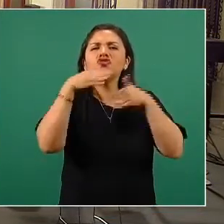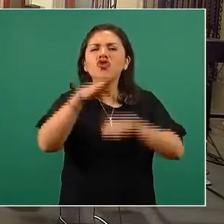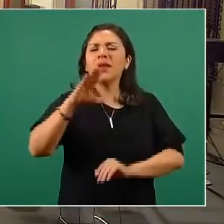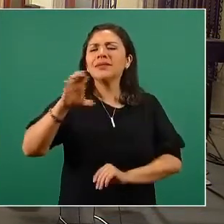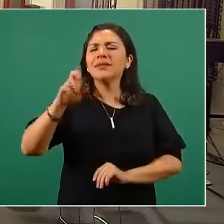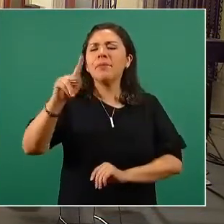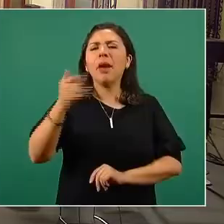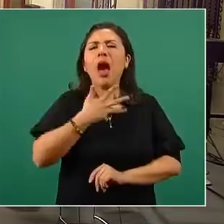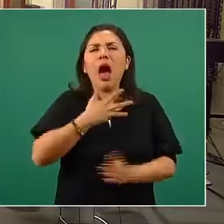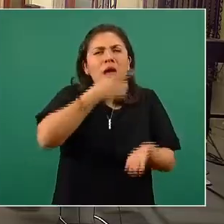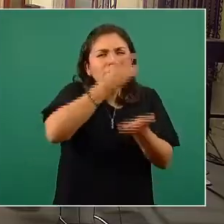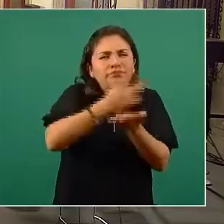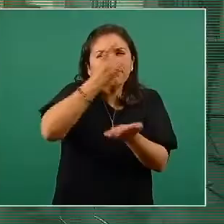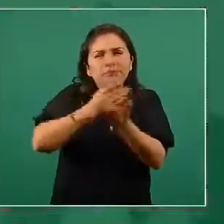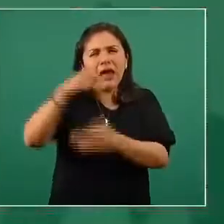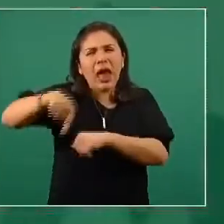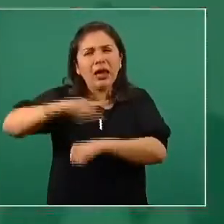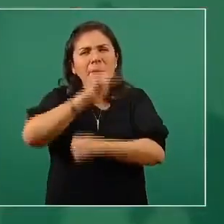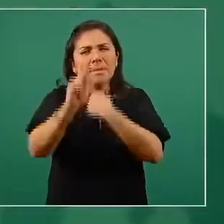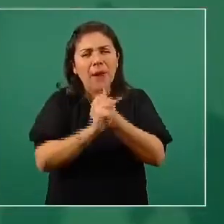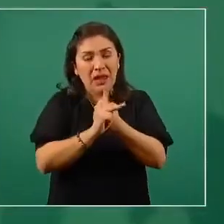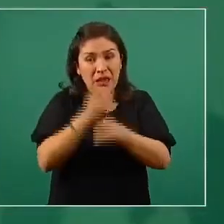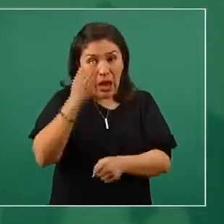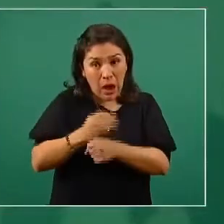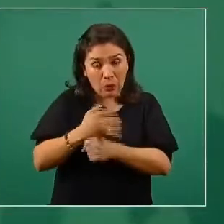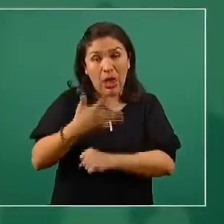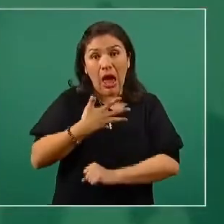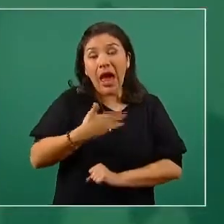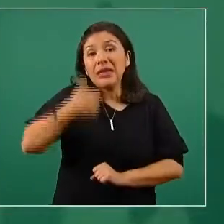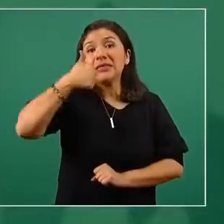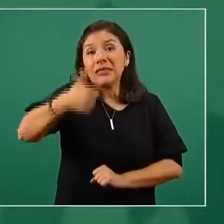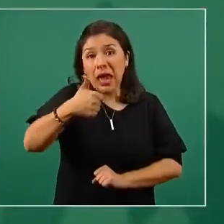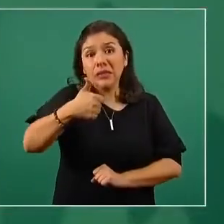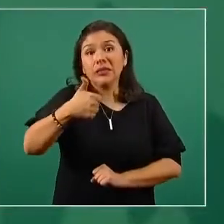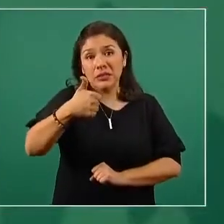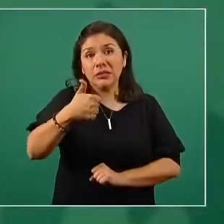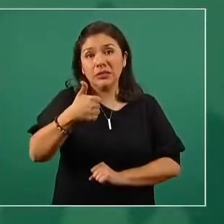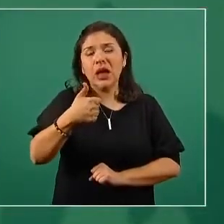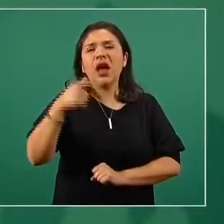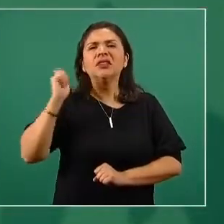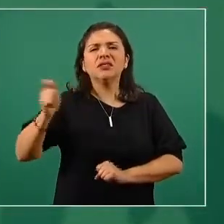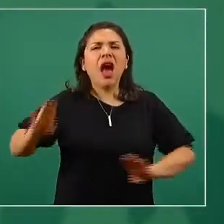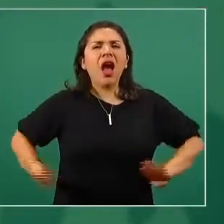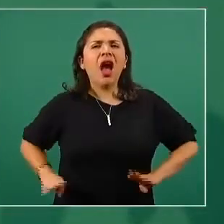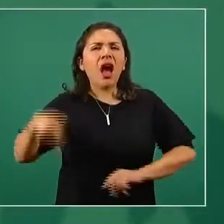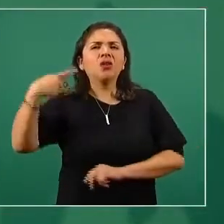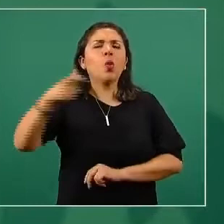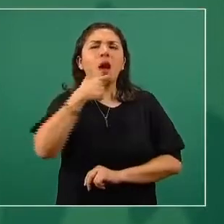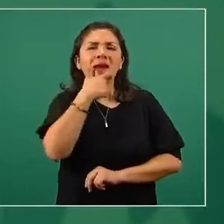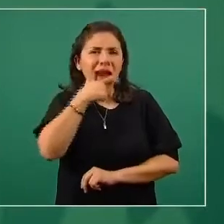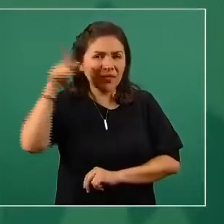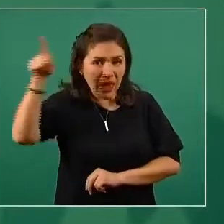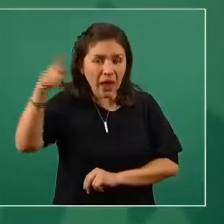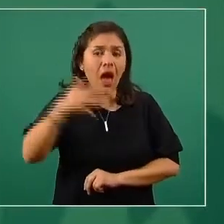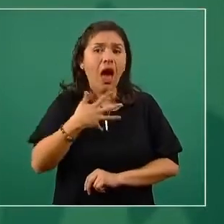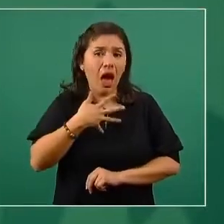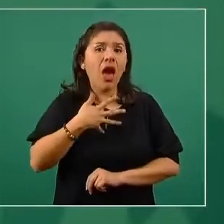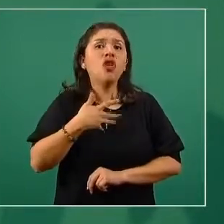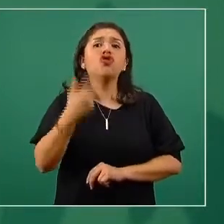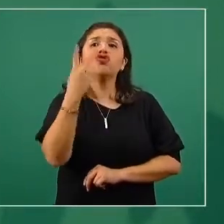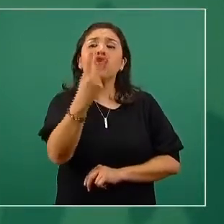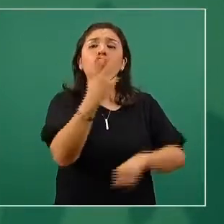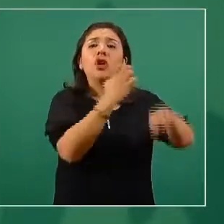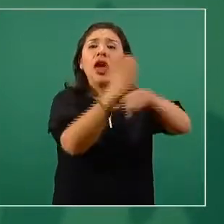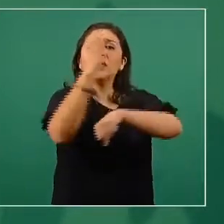cepas que hemos identificado en el país, actualmente tenemos 6 casos de la variante de Reino Unido que están distribuidas en 2